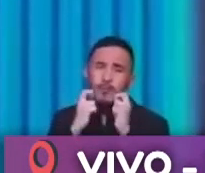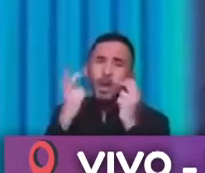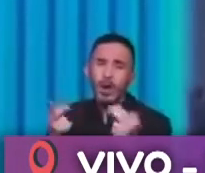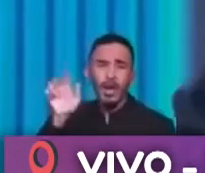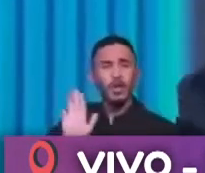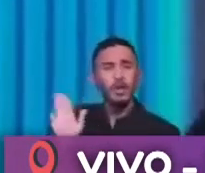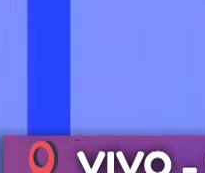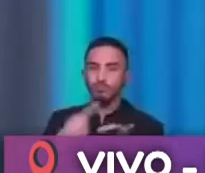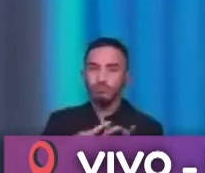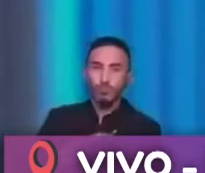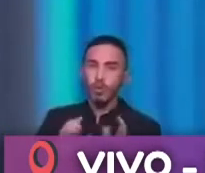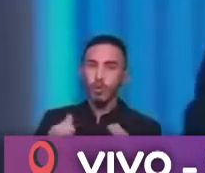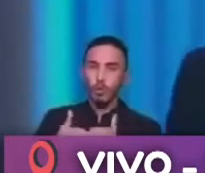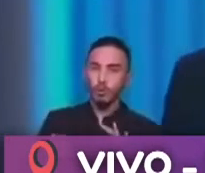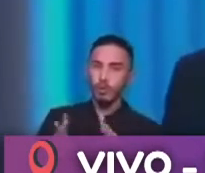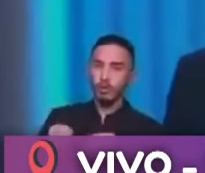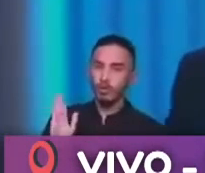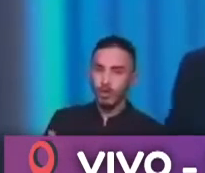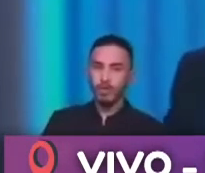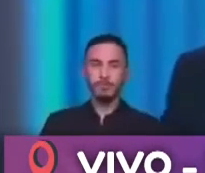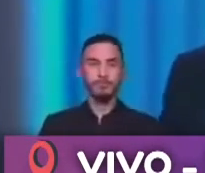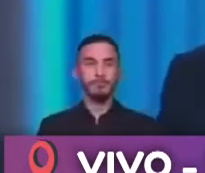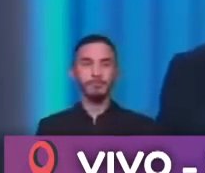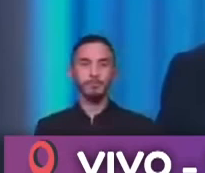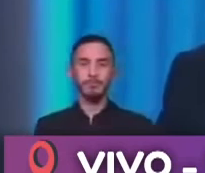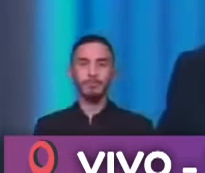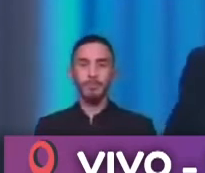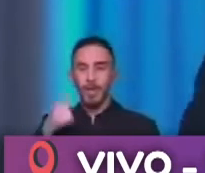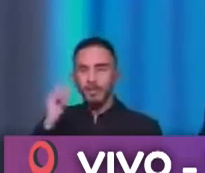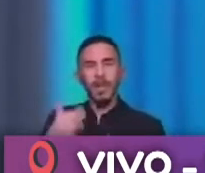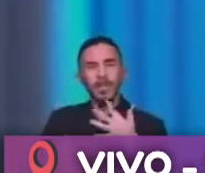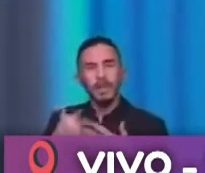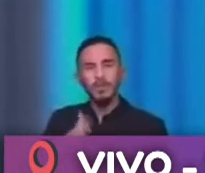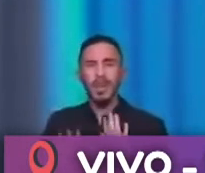Apareció el nombre de Michel Temer, a quien Lula lo tildó de golpista.